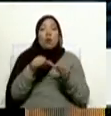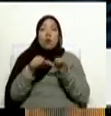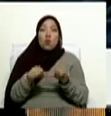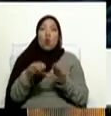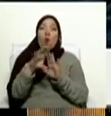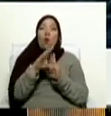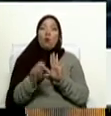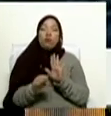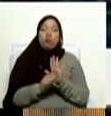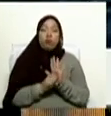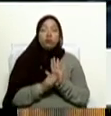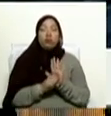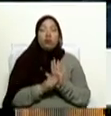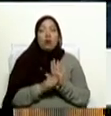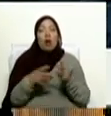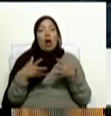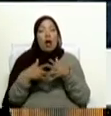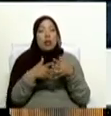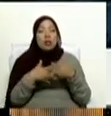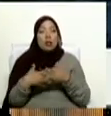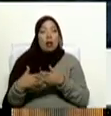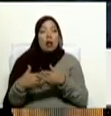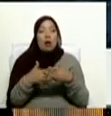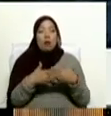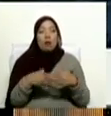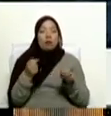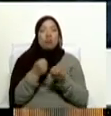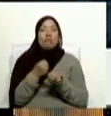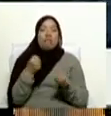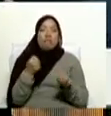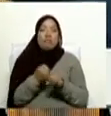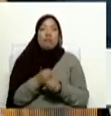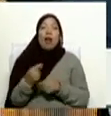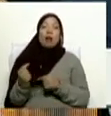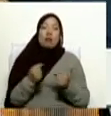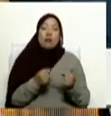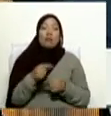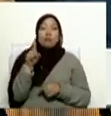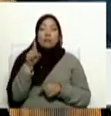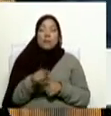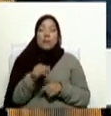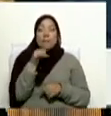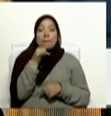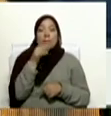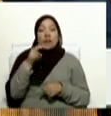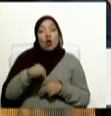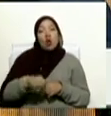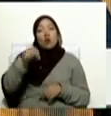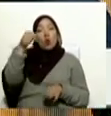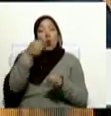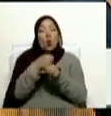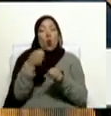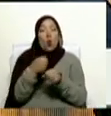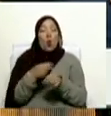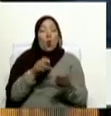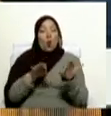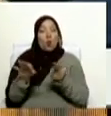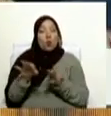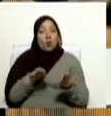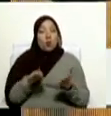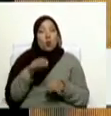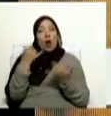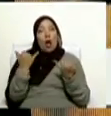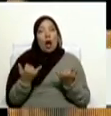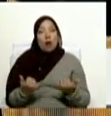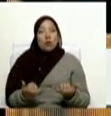Constitución los Estados Unidos Norteamérica no fijan límites territoriales no dice al norte conal al sur con cuál al este con